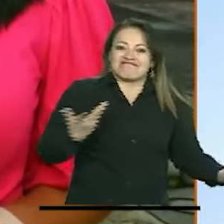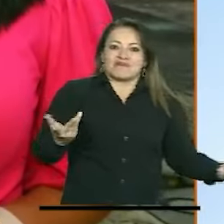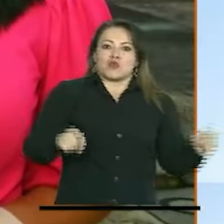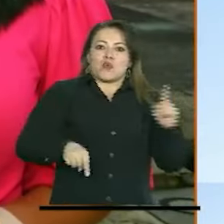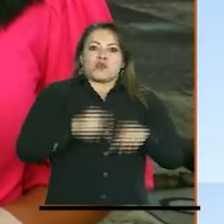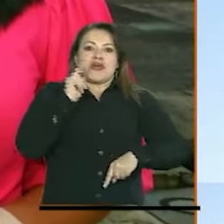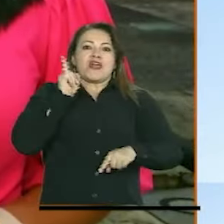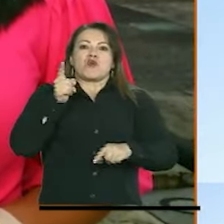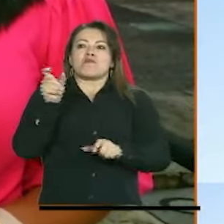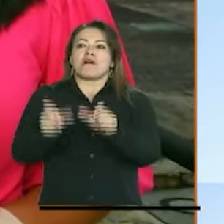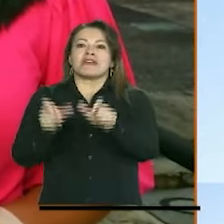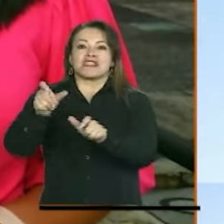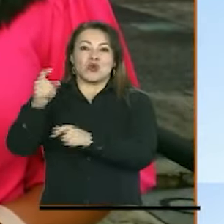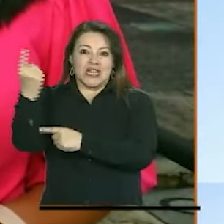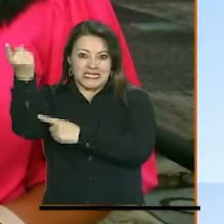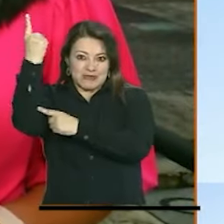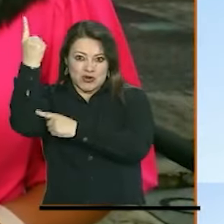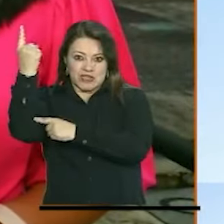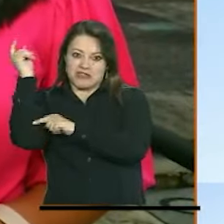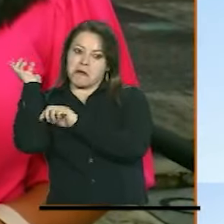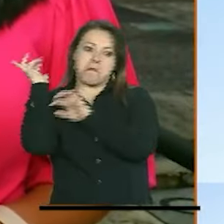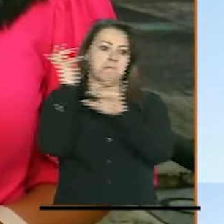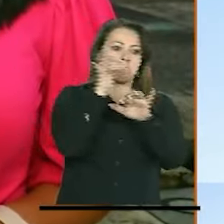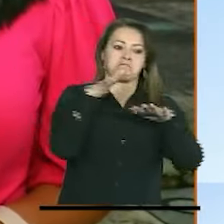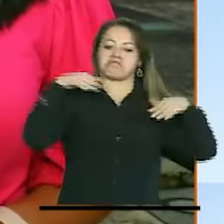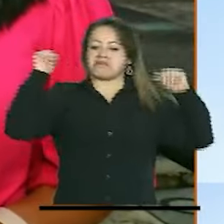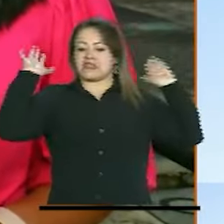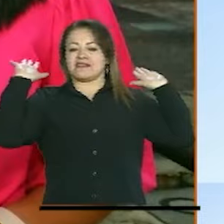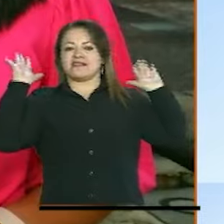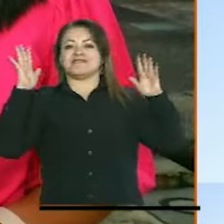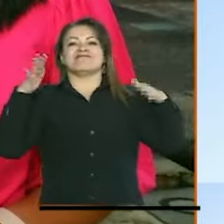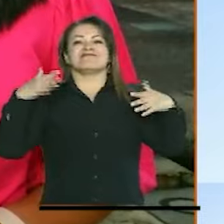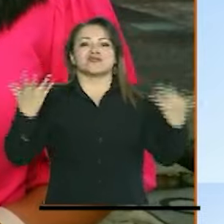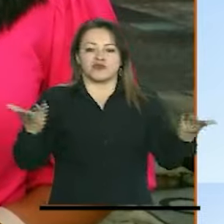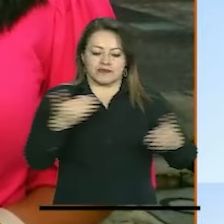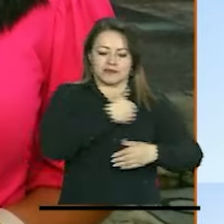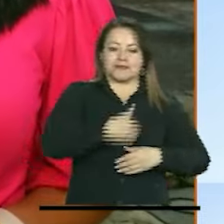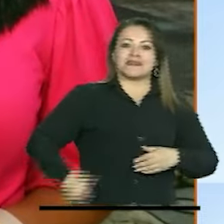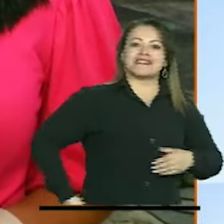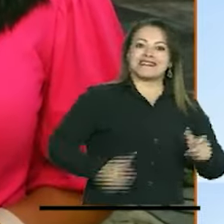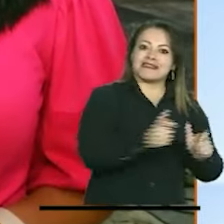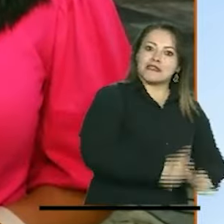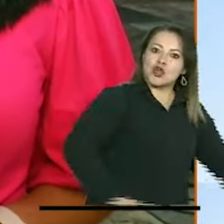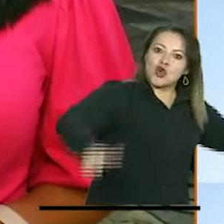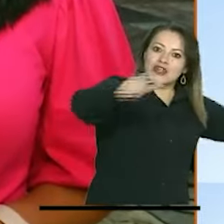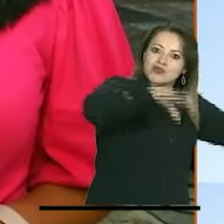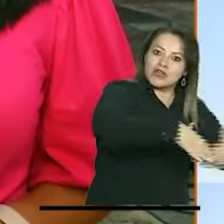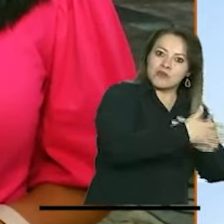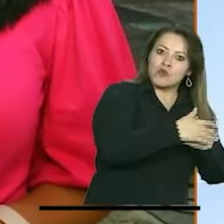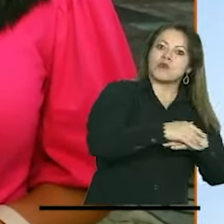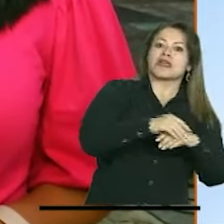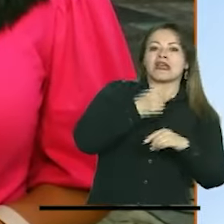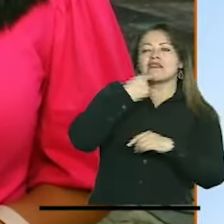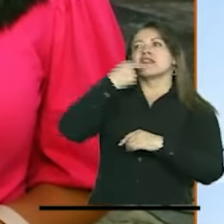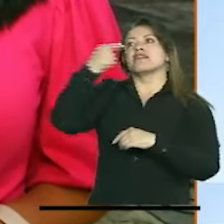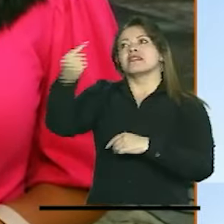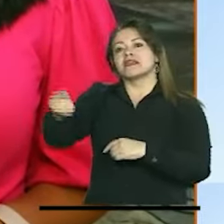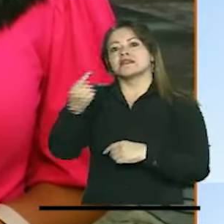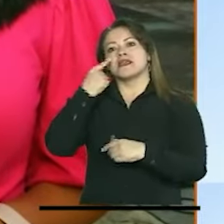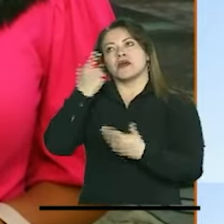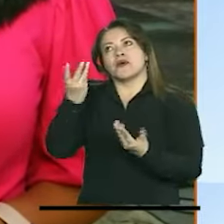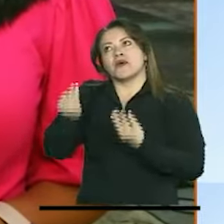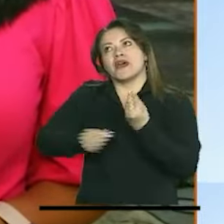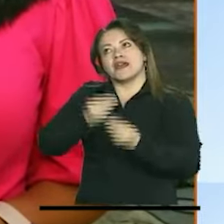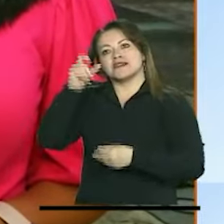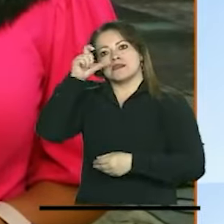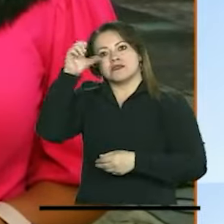debatir. El presidente del Congreso, Iván Name, le respondió al presidente Petro sobre la discusión de esta reforma y hubo réplica por parte del primer